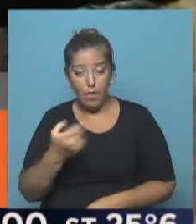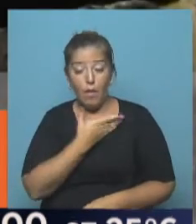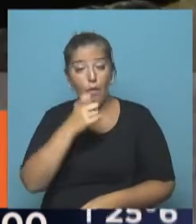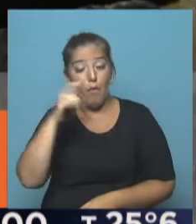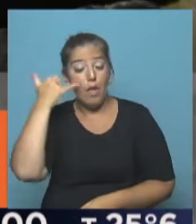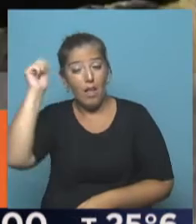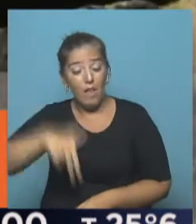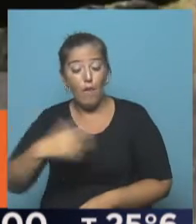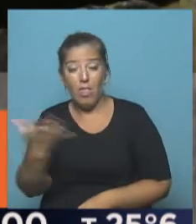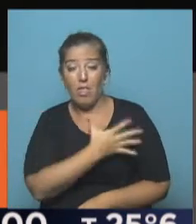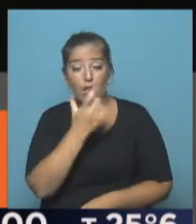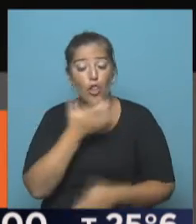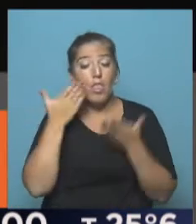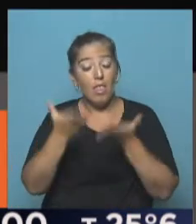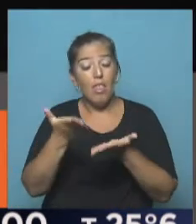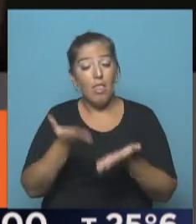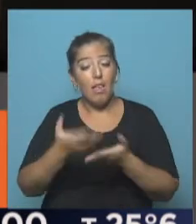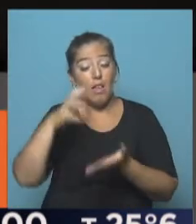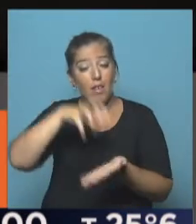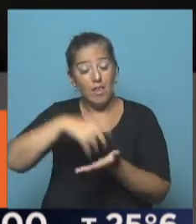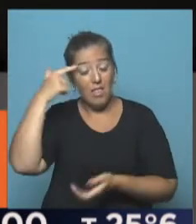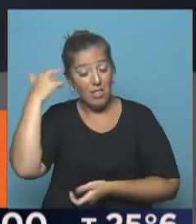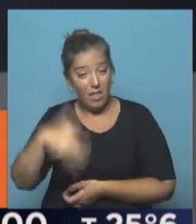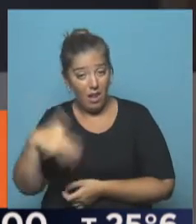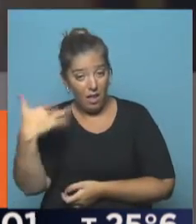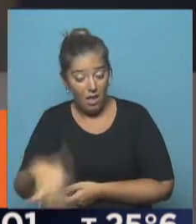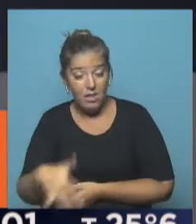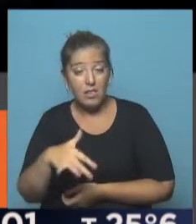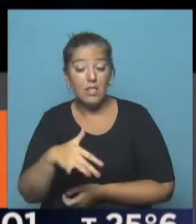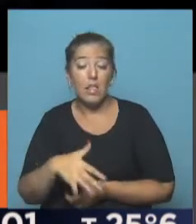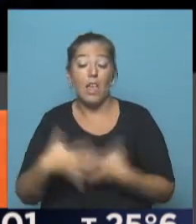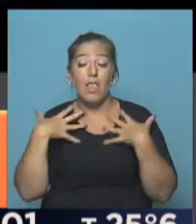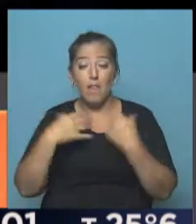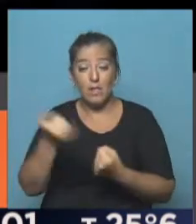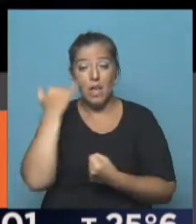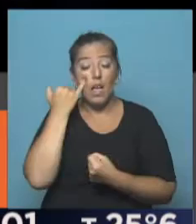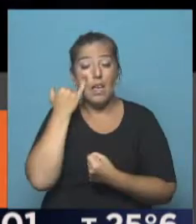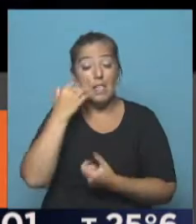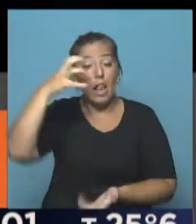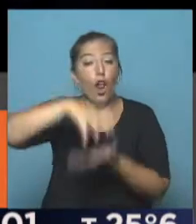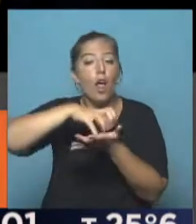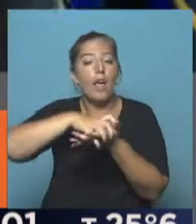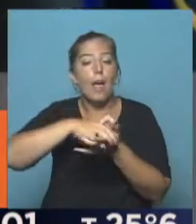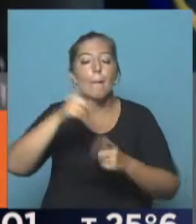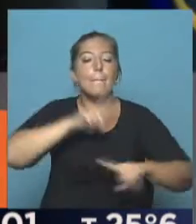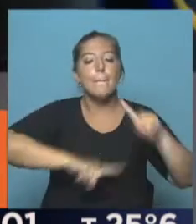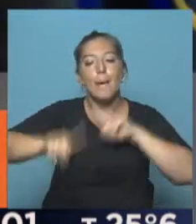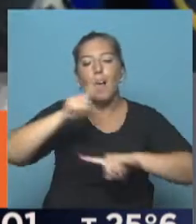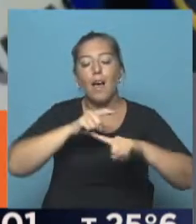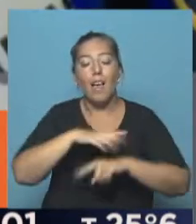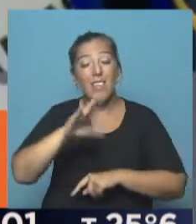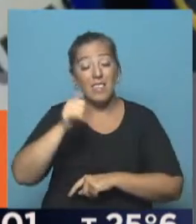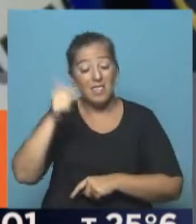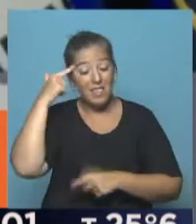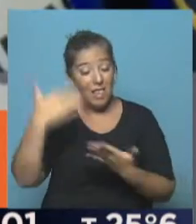fue director de la Agencia de Inteligencia de Defensa, el organismo que coordina a las 16 agencias de inteligencia de los Estados Unidos. De ese